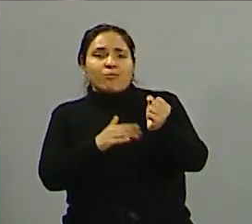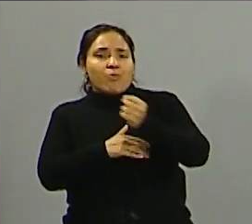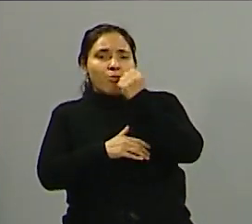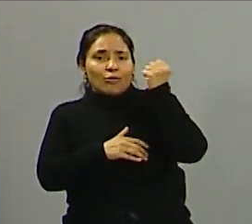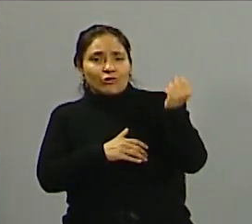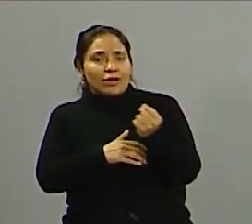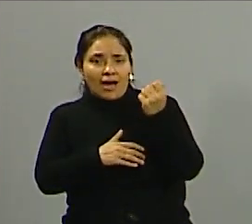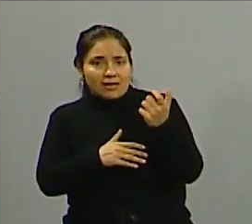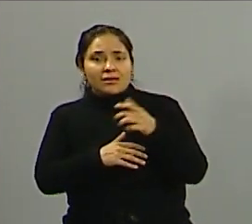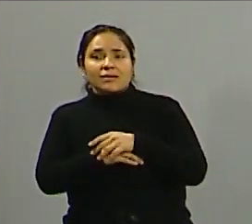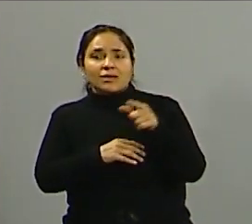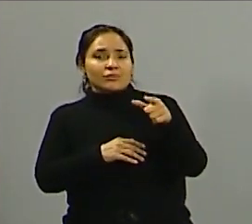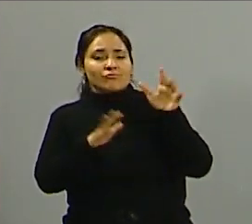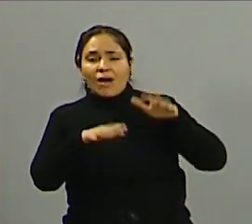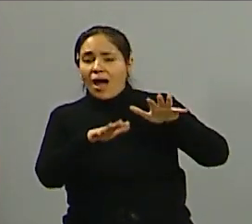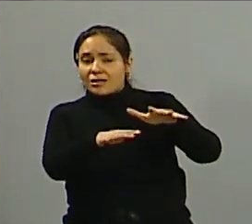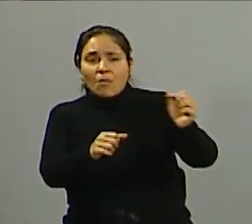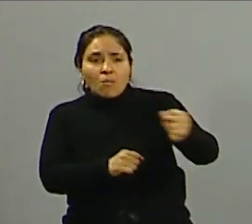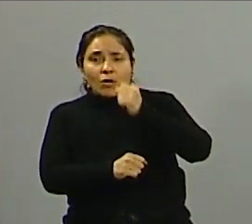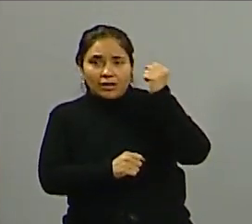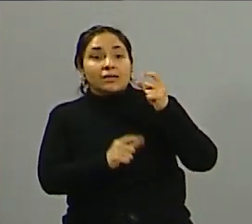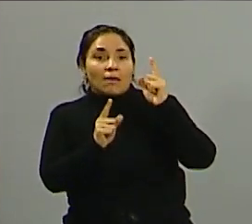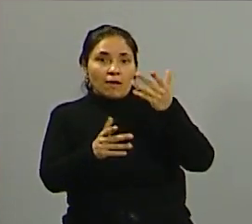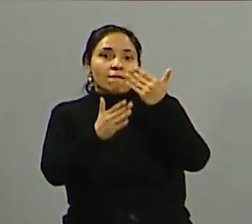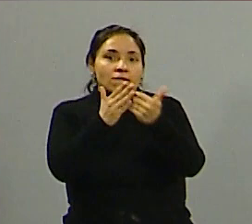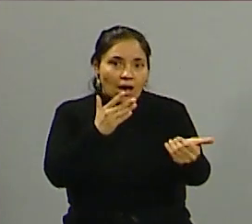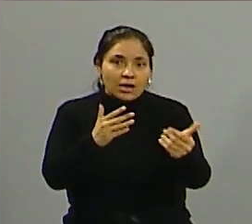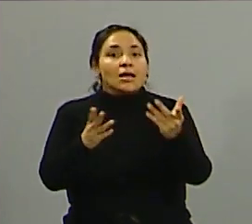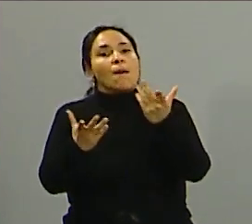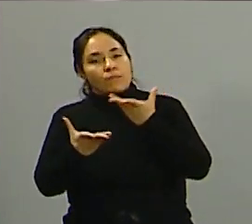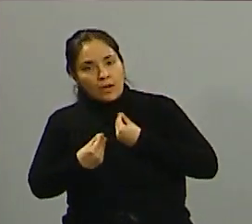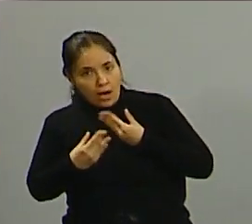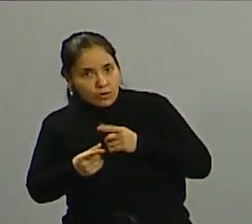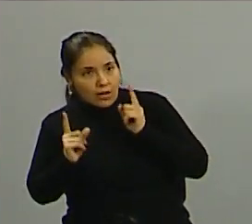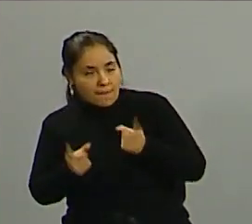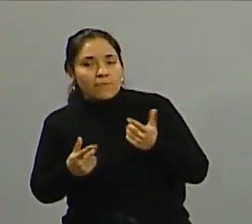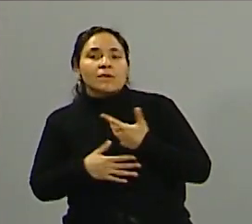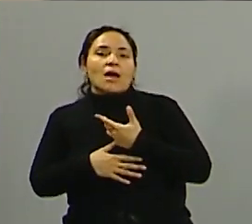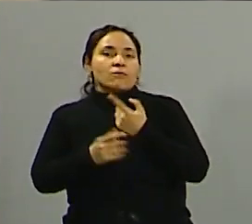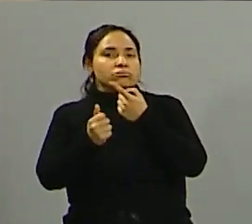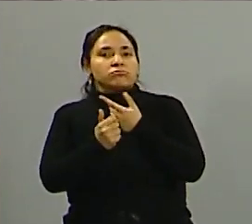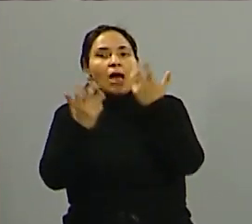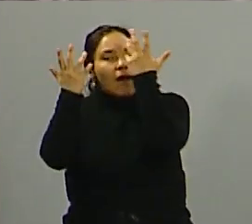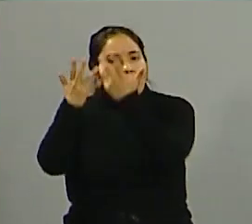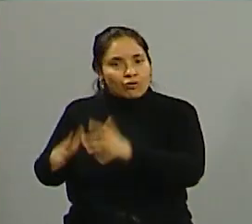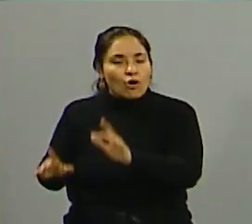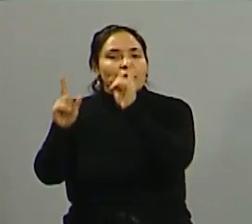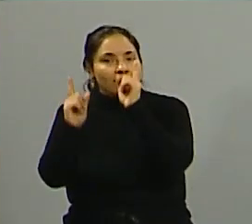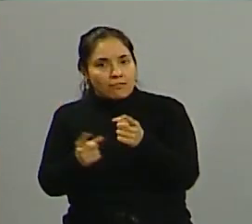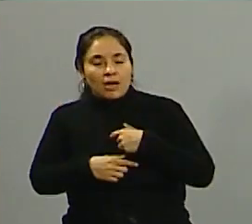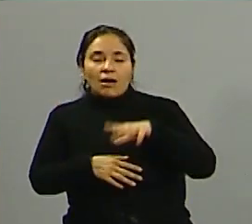siempre hablamos de grandes hazañas, pero que cometieron errores, que tuvieron miedo, que la pasaron mal, que dejaron muchas cosas, y bueno, recordar